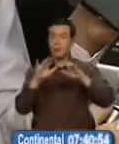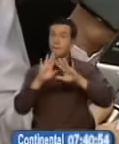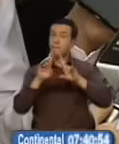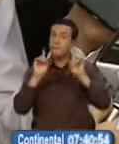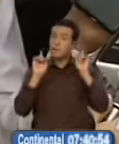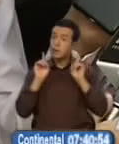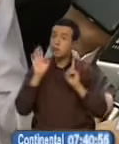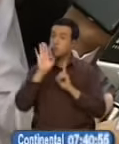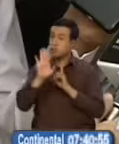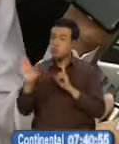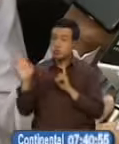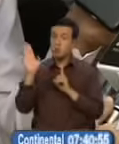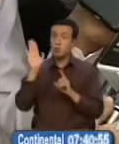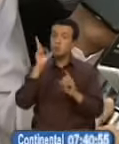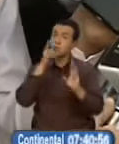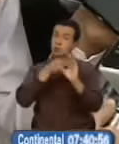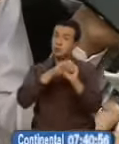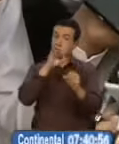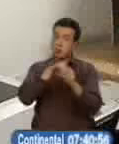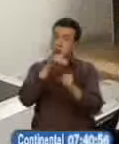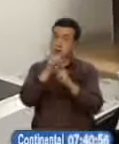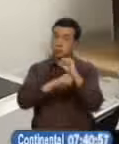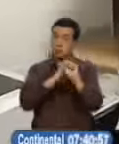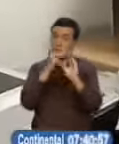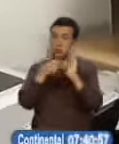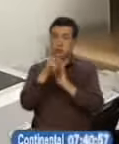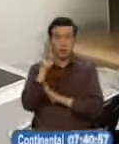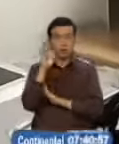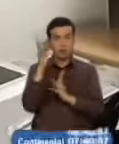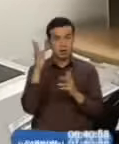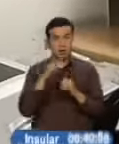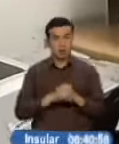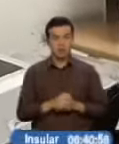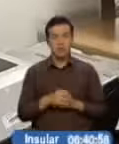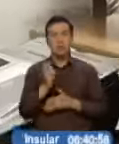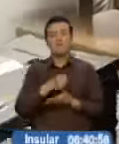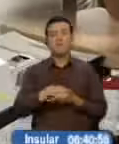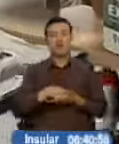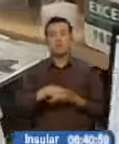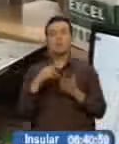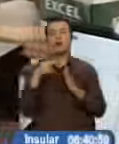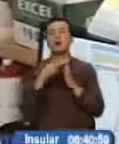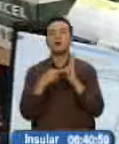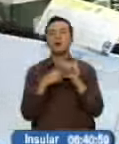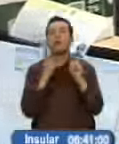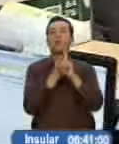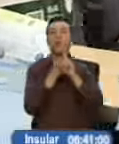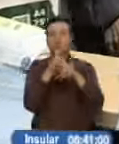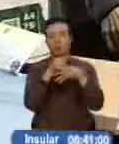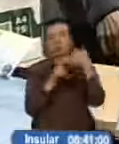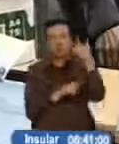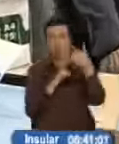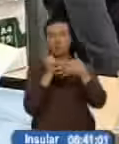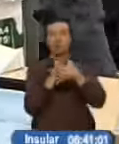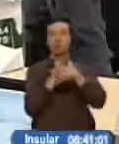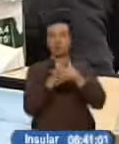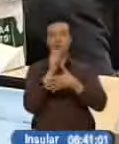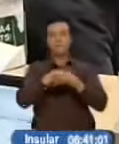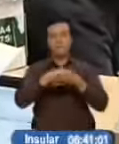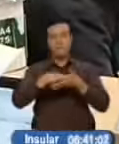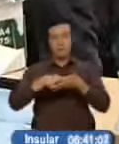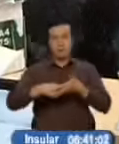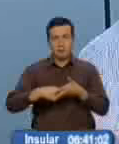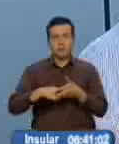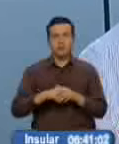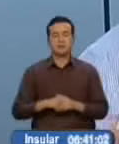no participarán en proceso de elecciones 2017. Las firmas son solo uno de los tantos requerimientos por parte del Consejo Nacional